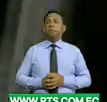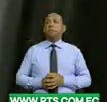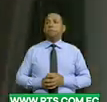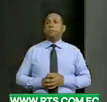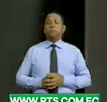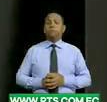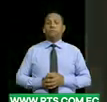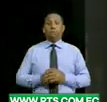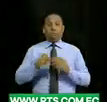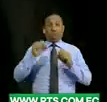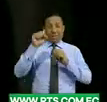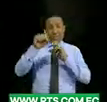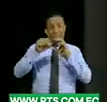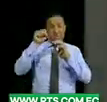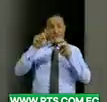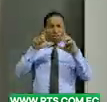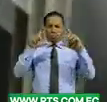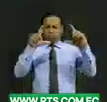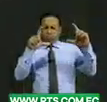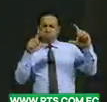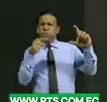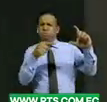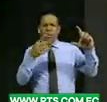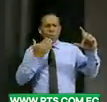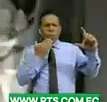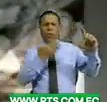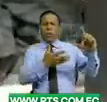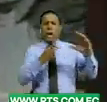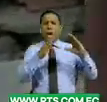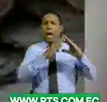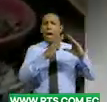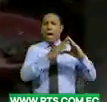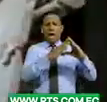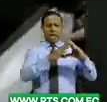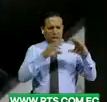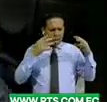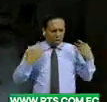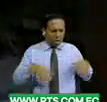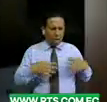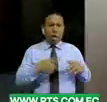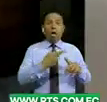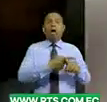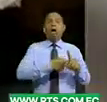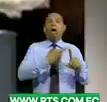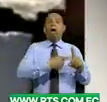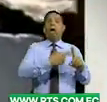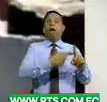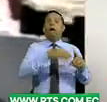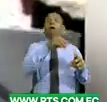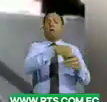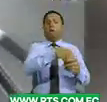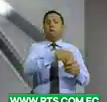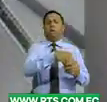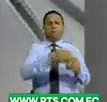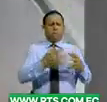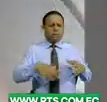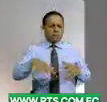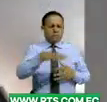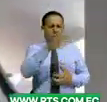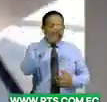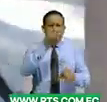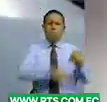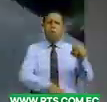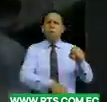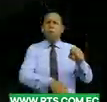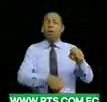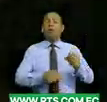En este video se puede apreciar cómo quedó una parte del departamento que alquila la familia Guaranda, destrozado. ¿Para quién? No